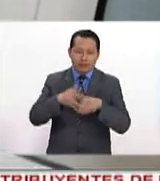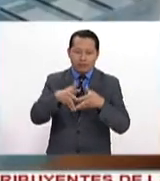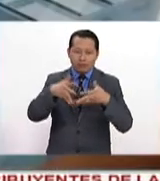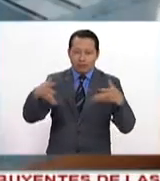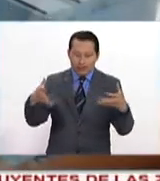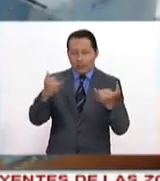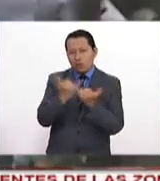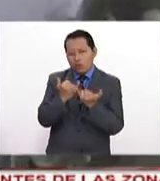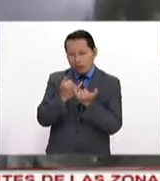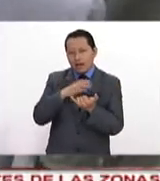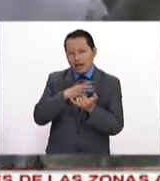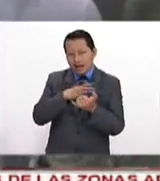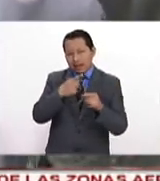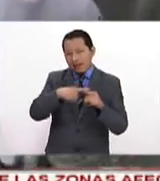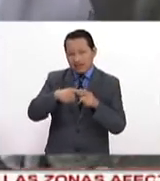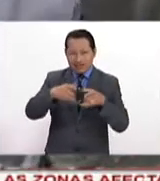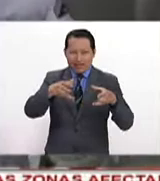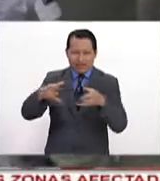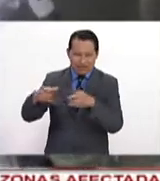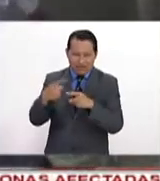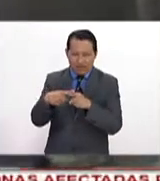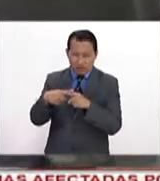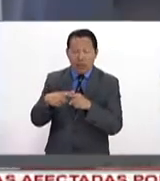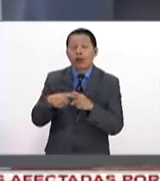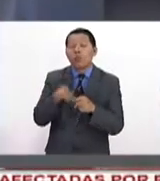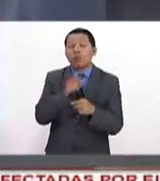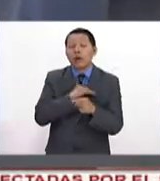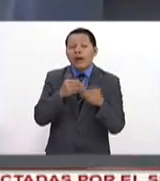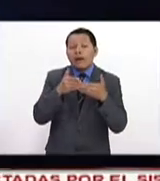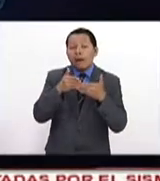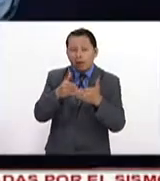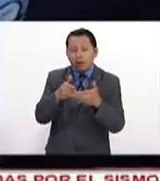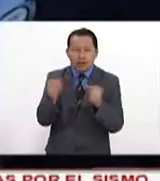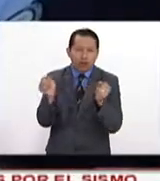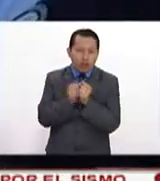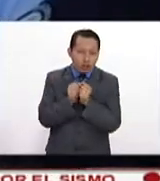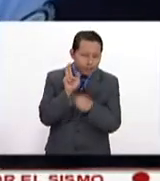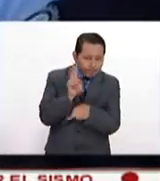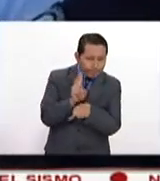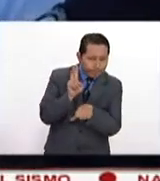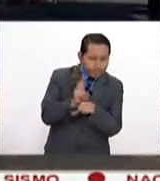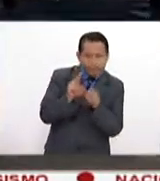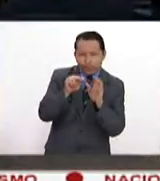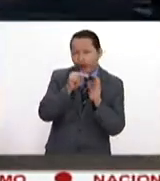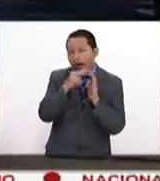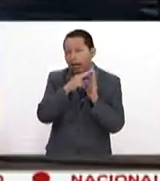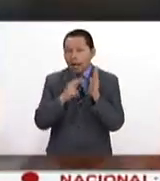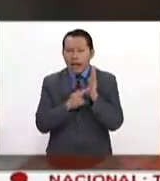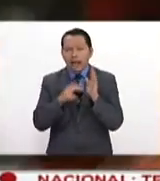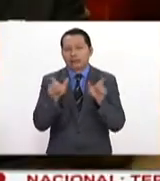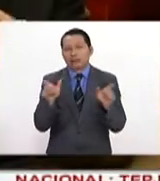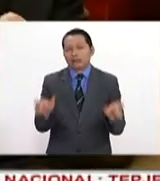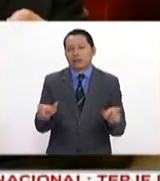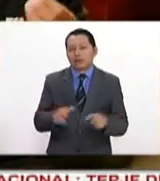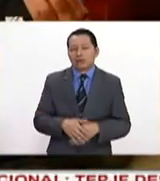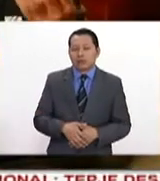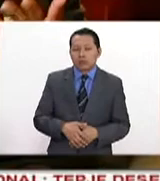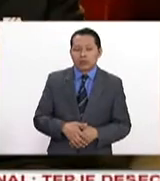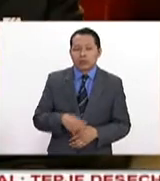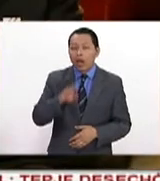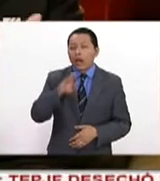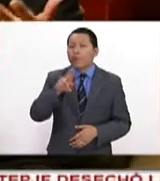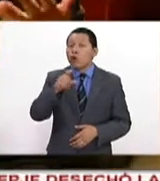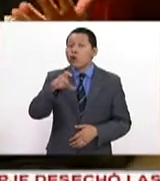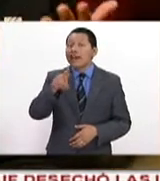de contenedores, además de verificar que las navegables cumplan con la normatividad vigente en materia de seguridad. Los buques que